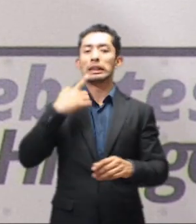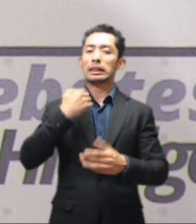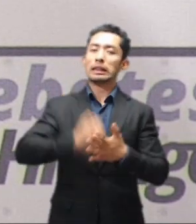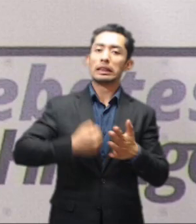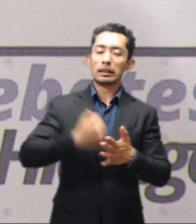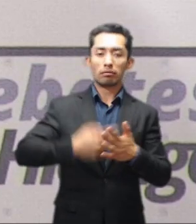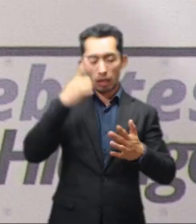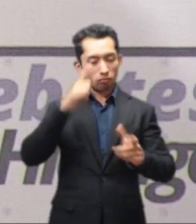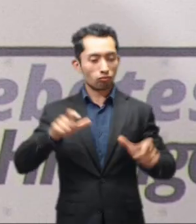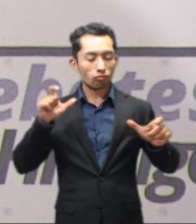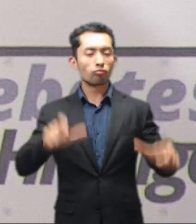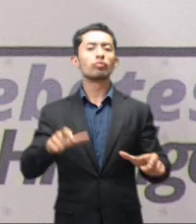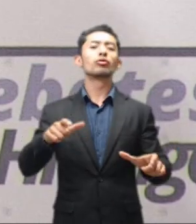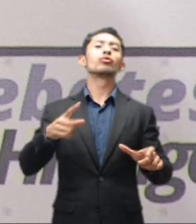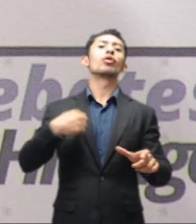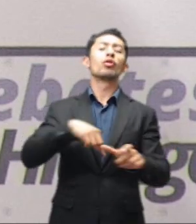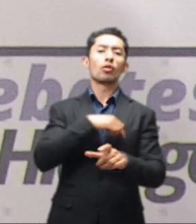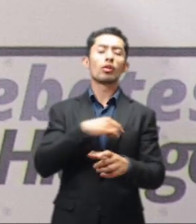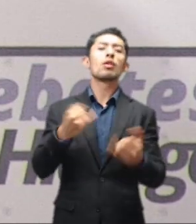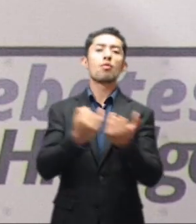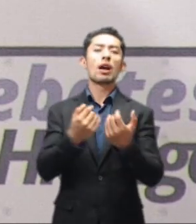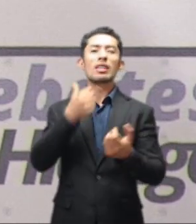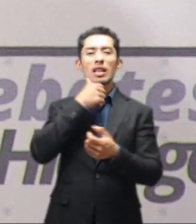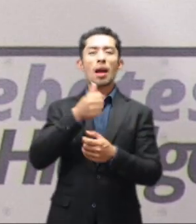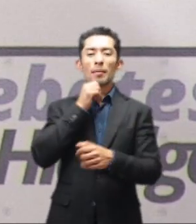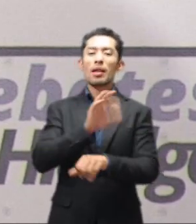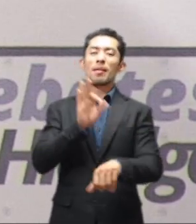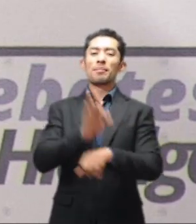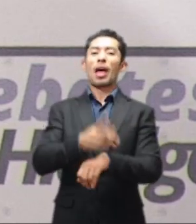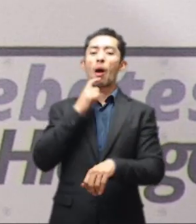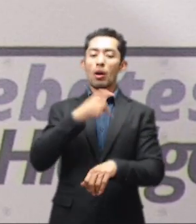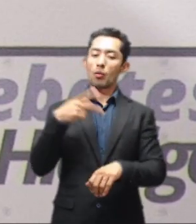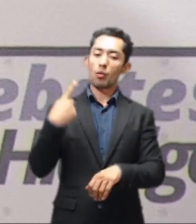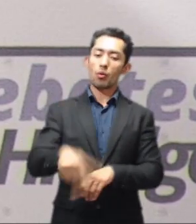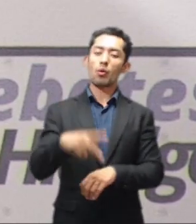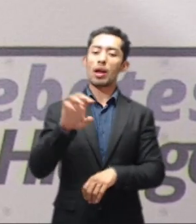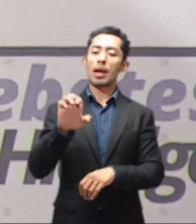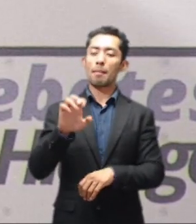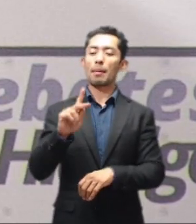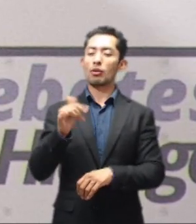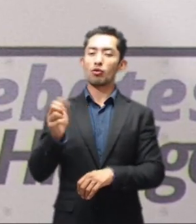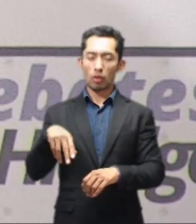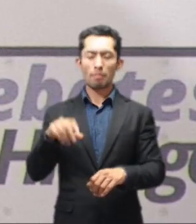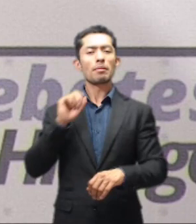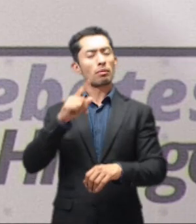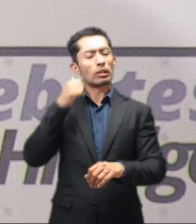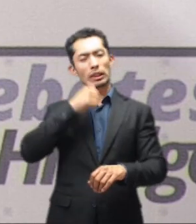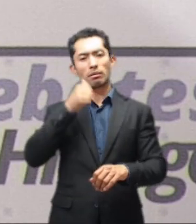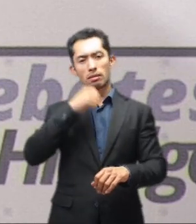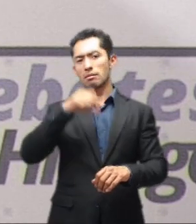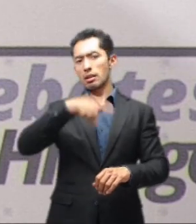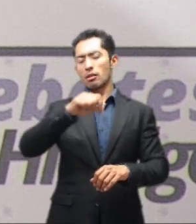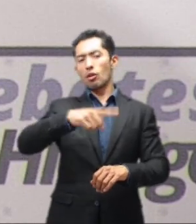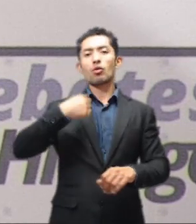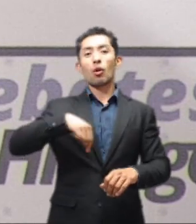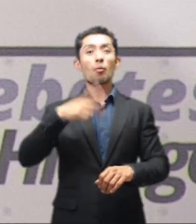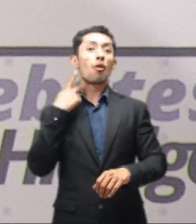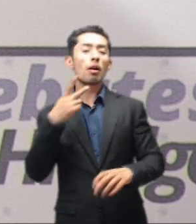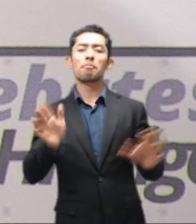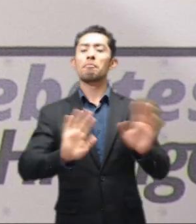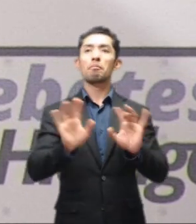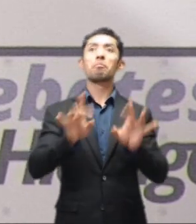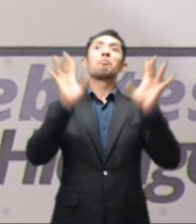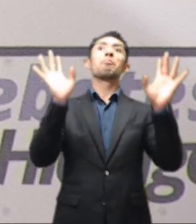territorio hemos estado en la defensa del agua de paso yucán y así hemos estado siempre no somos políticos de